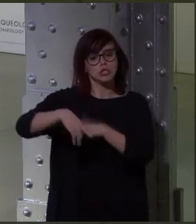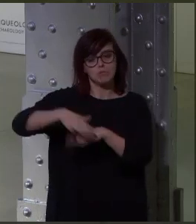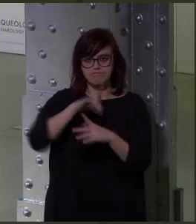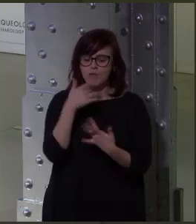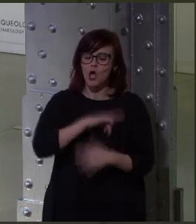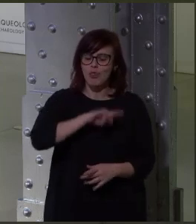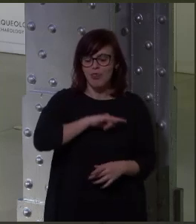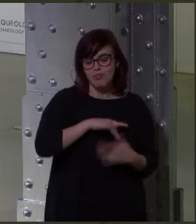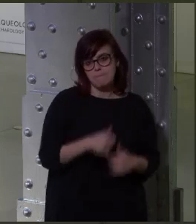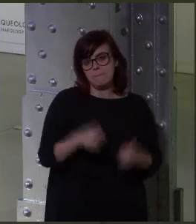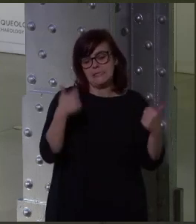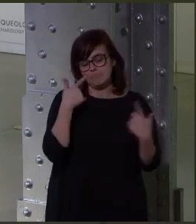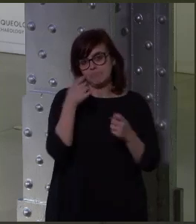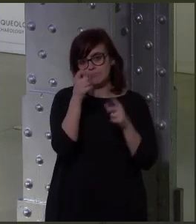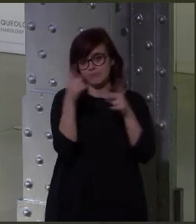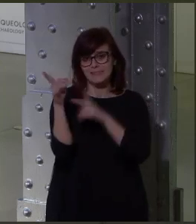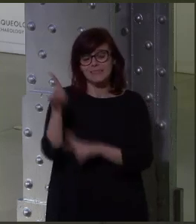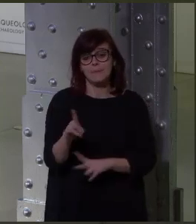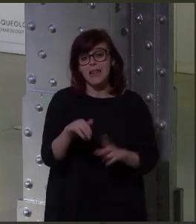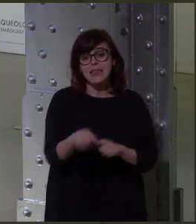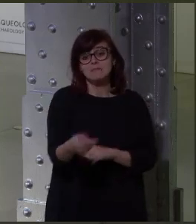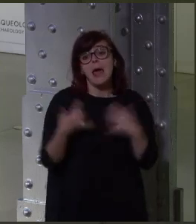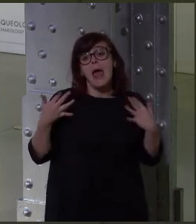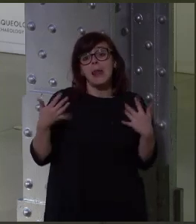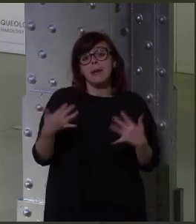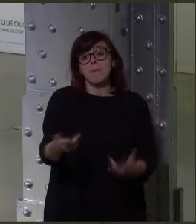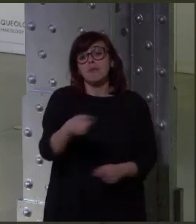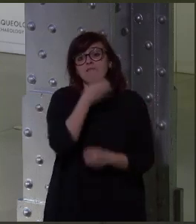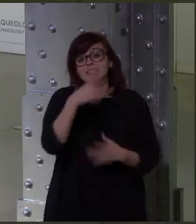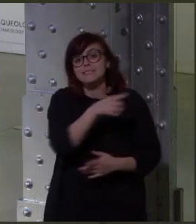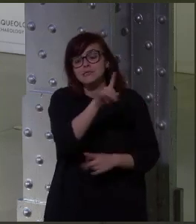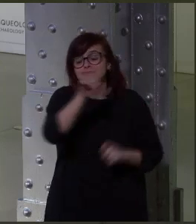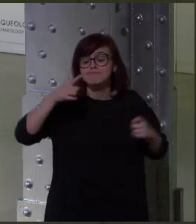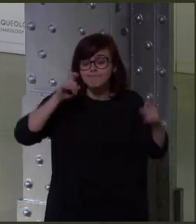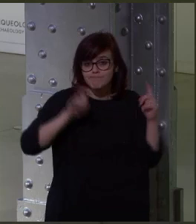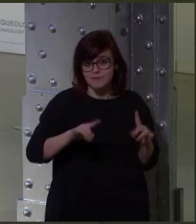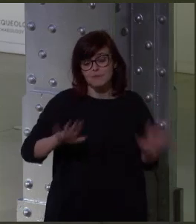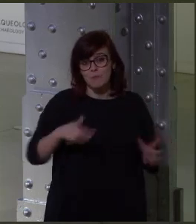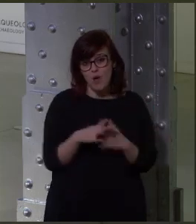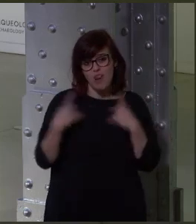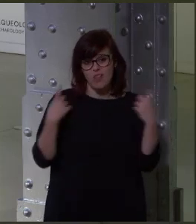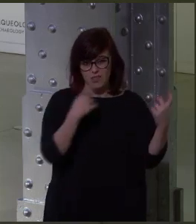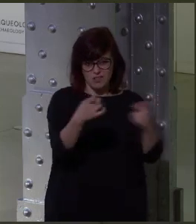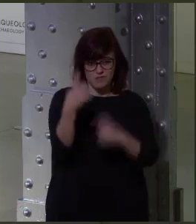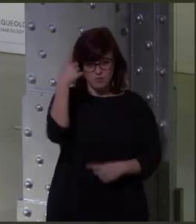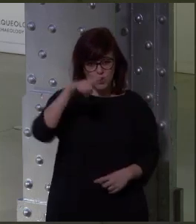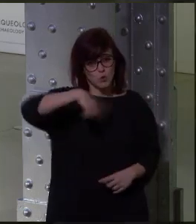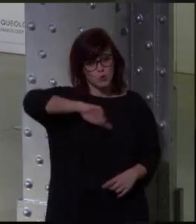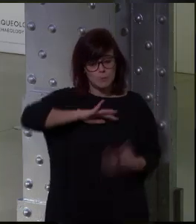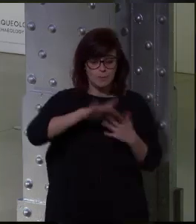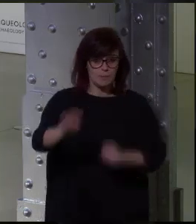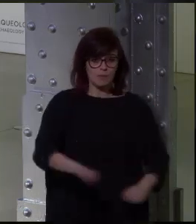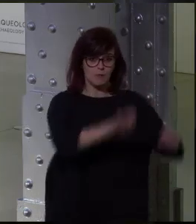más conscientes de estos. Otra cuestión es cómo de rápido damos estos pasos respecto a la necesidad que tenemos de